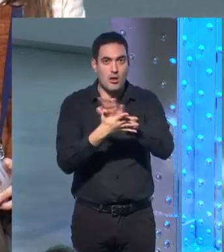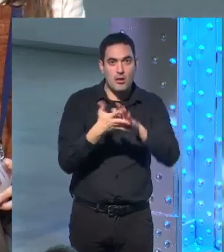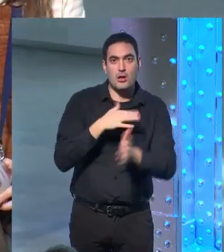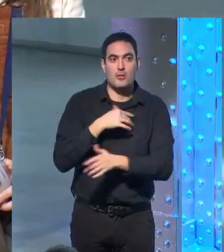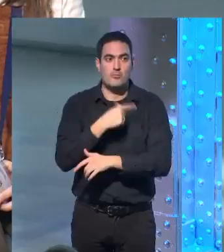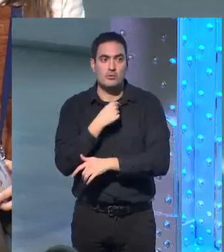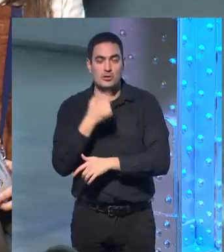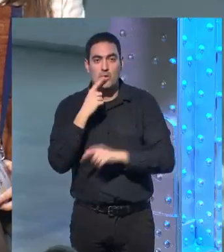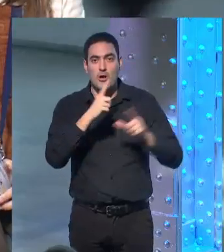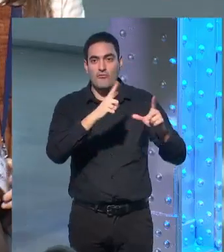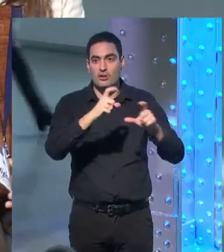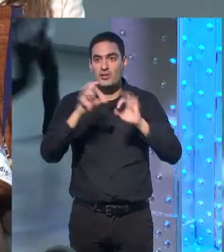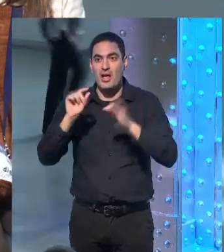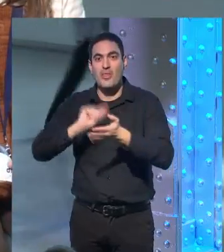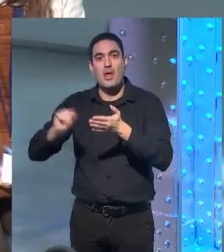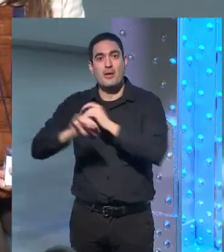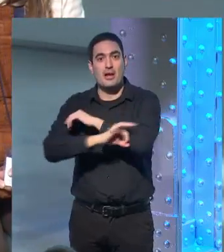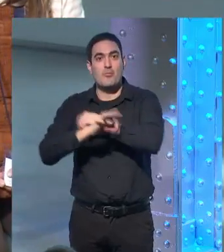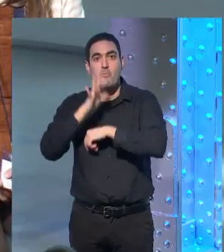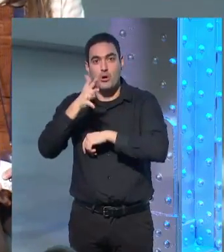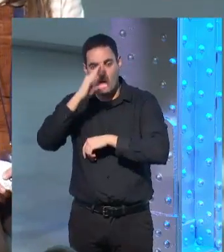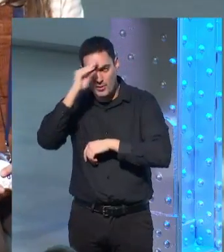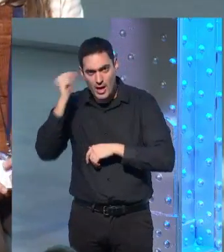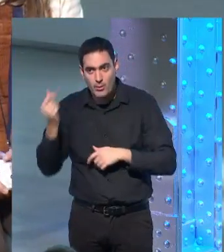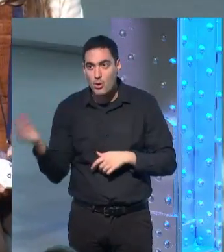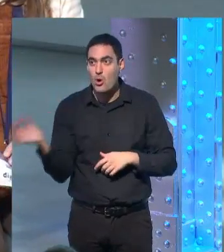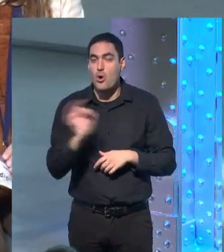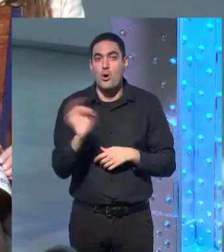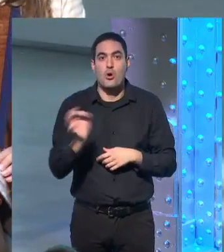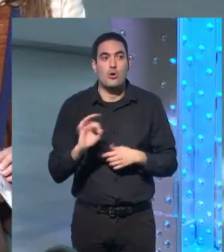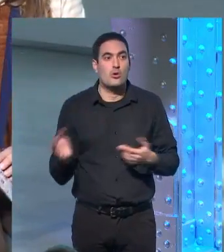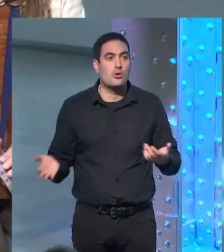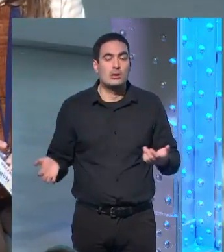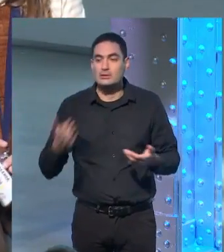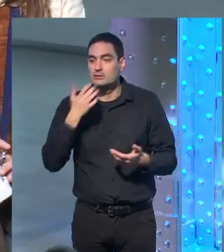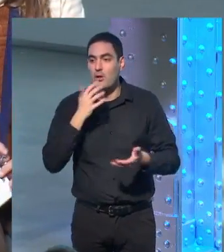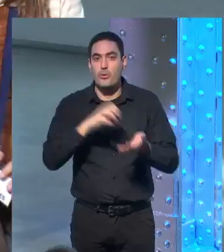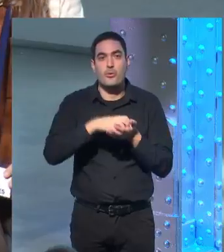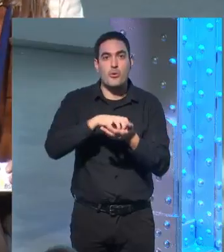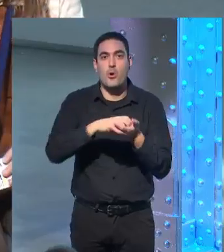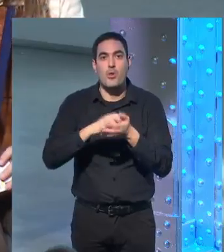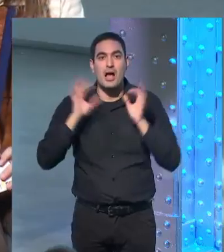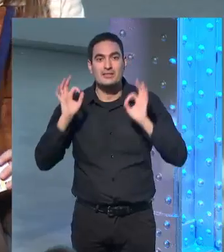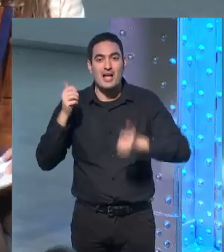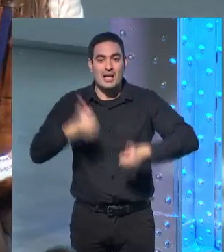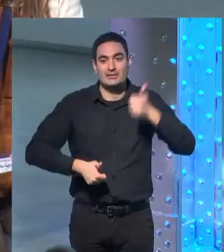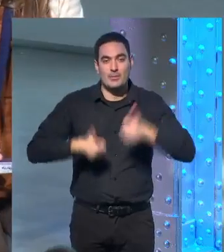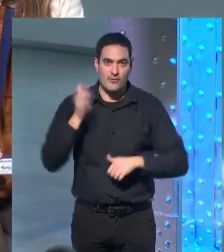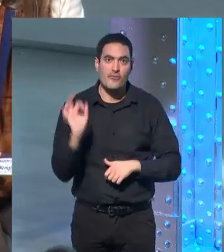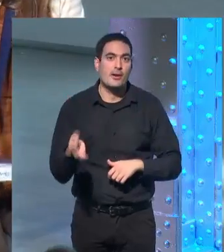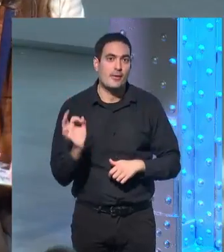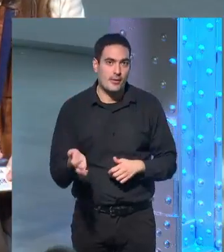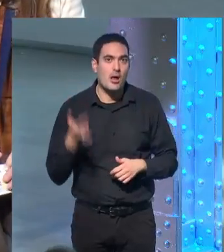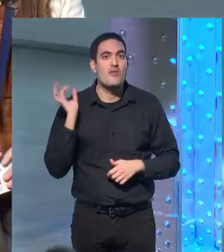puedo mandar fotos de los deberes porque se les ha olvidado, o si tienen una duda para un examen. Eso es verdad que